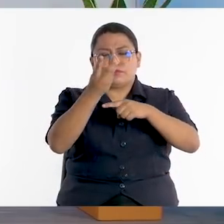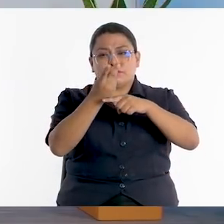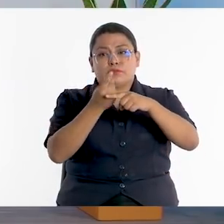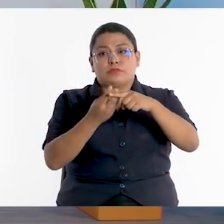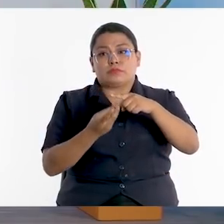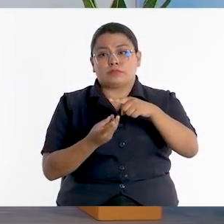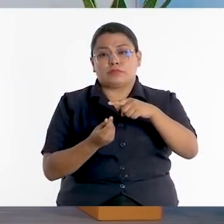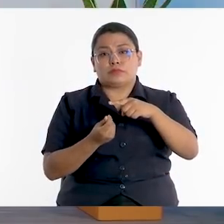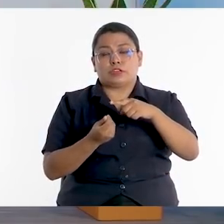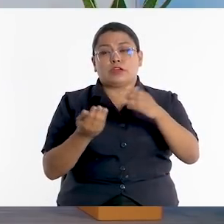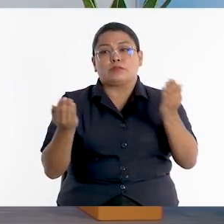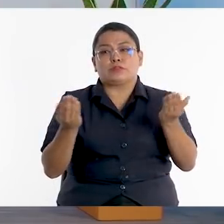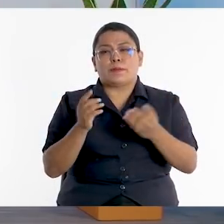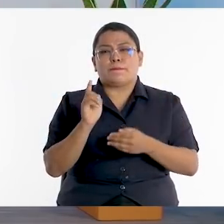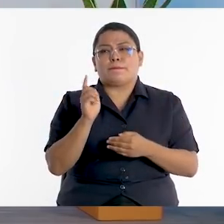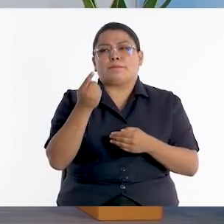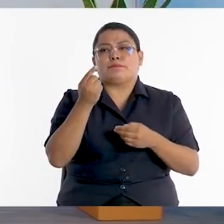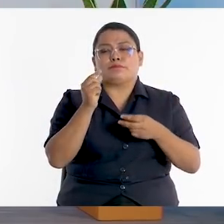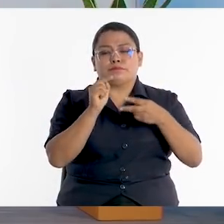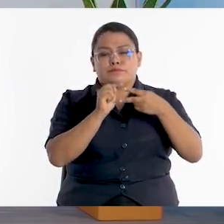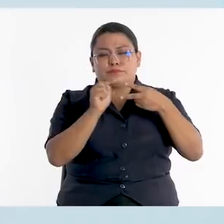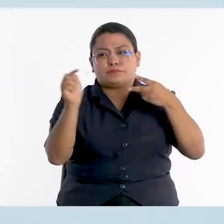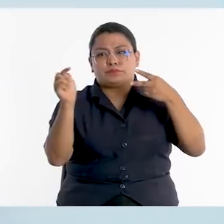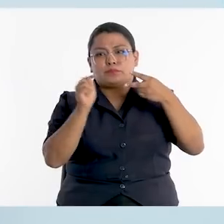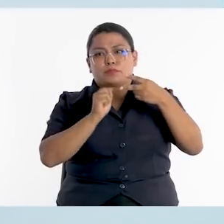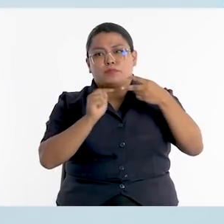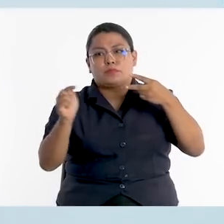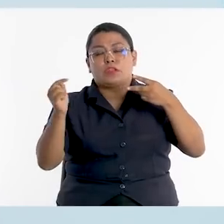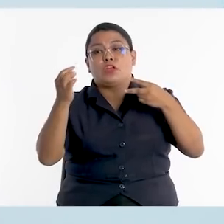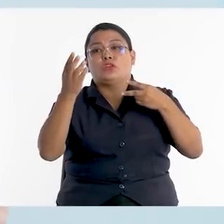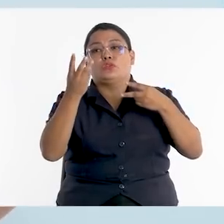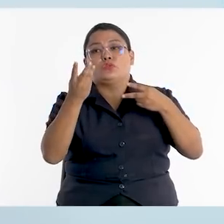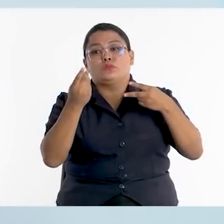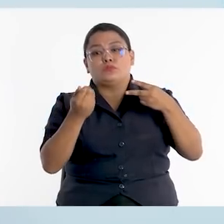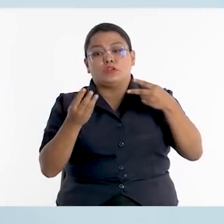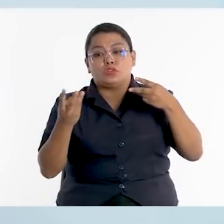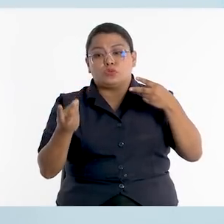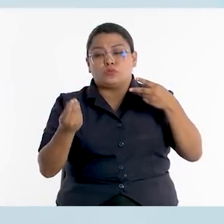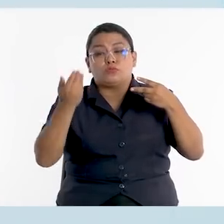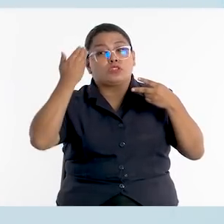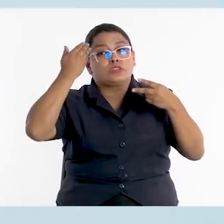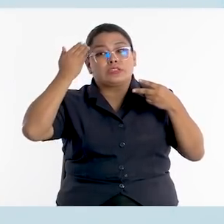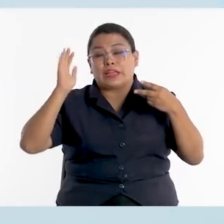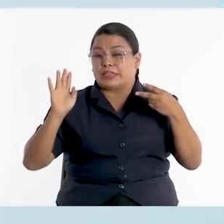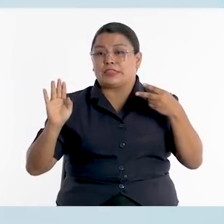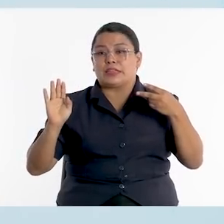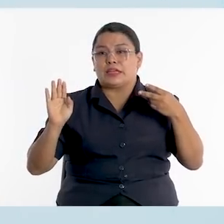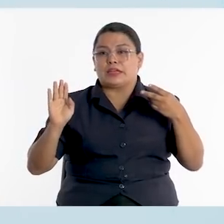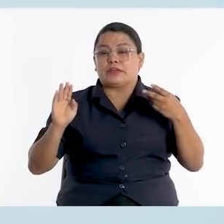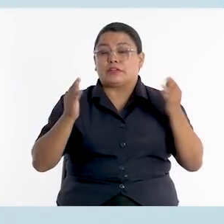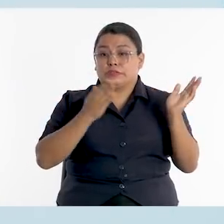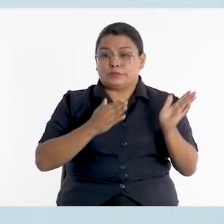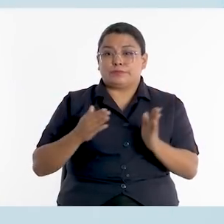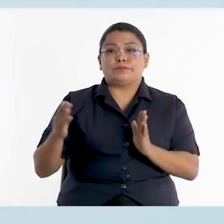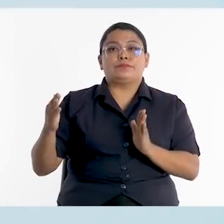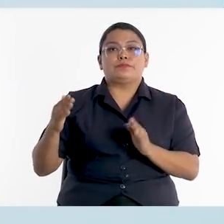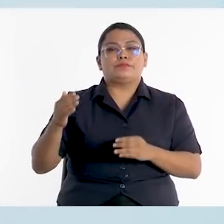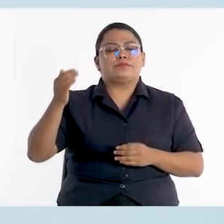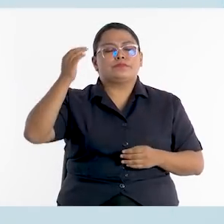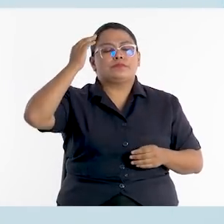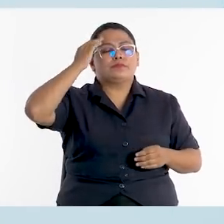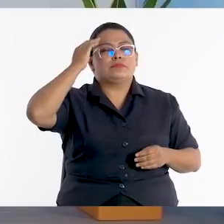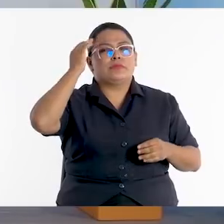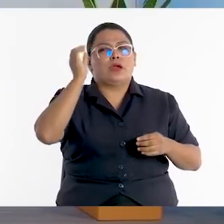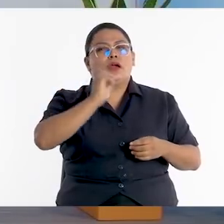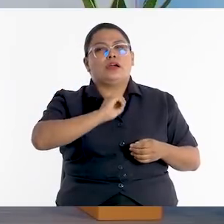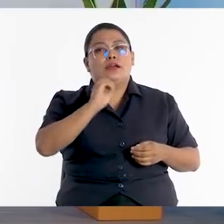fracción, vamos a colocar primero aquella que corresponde a la cantidad desconocida. Así que si vamos en ese orden, para